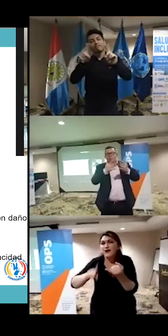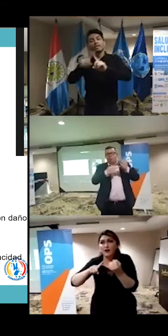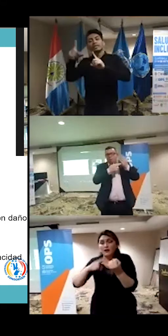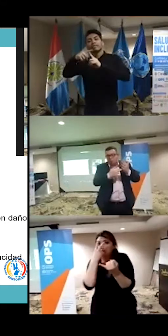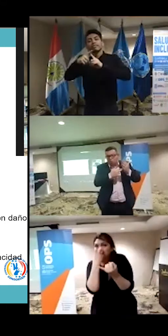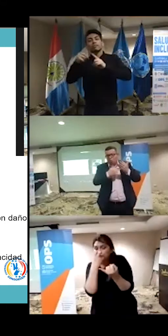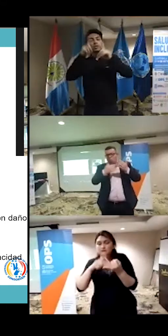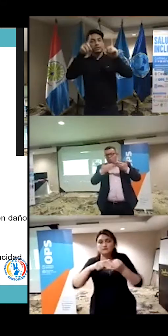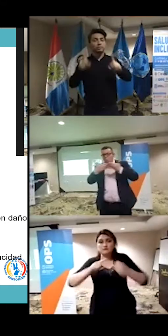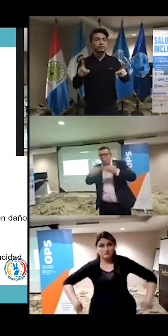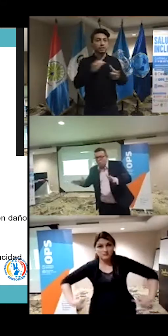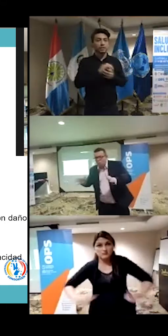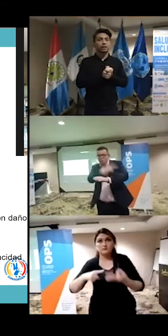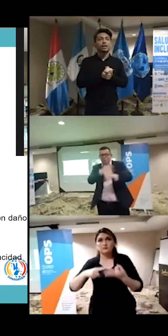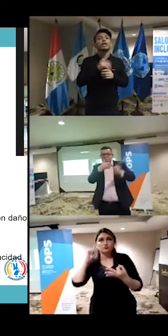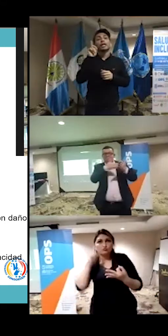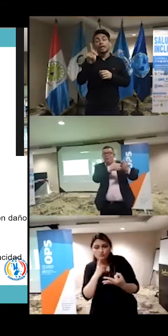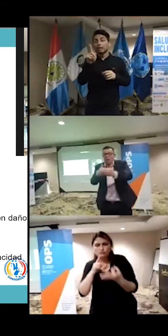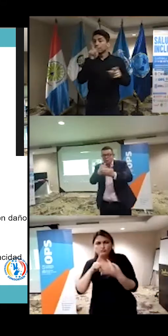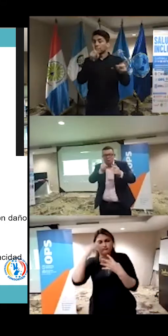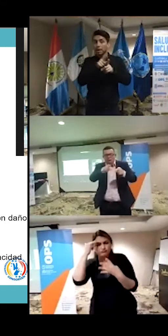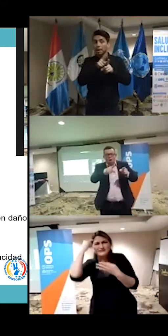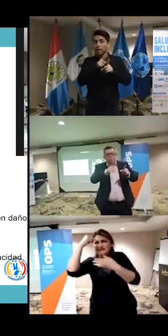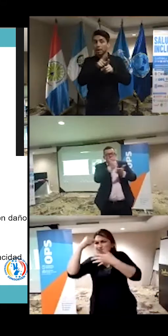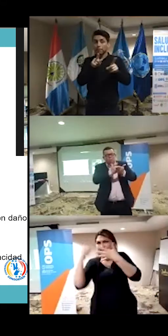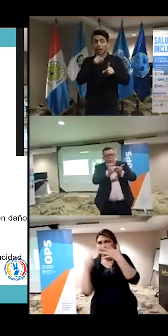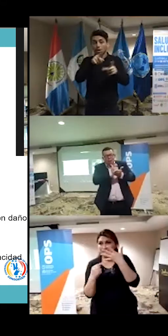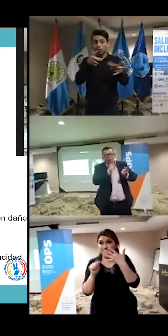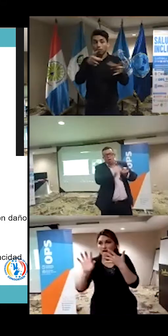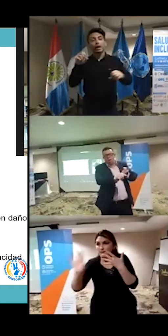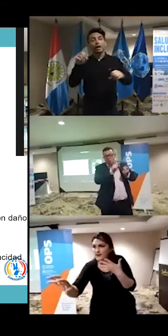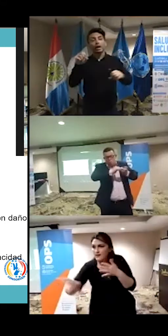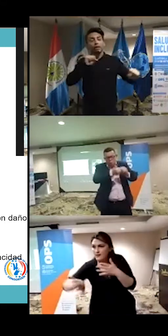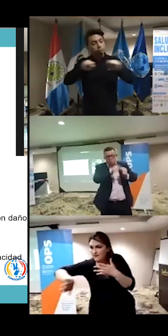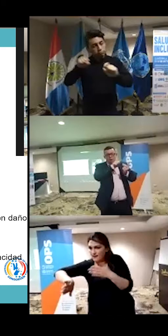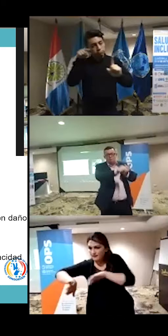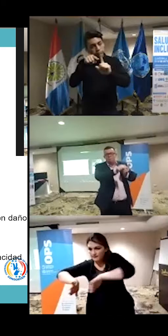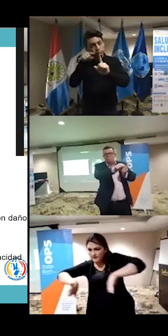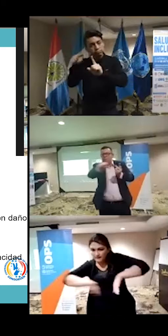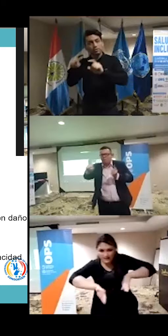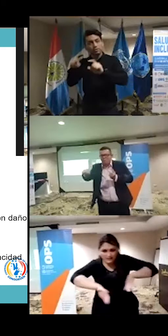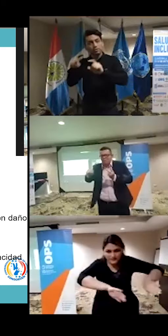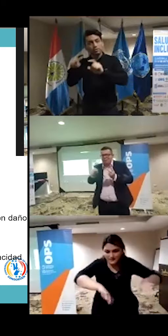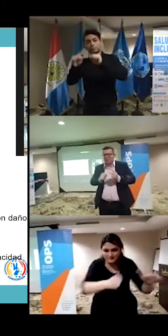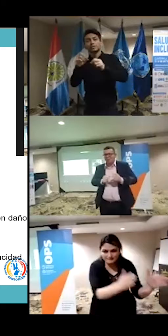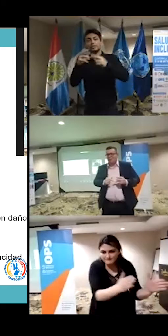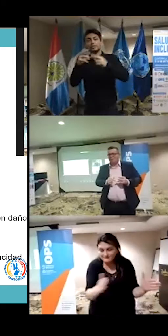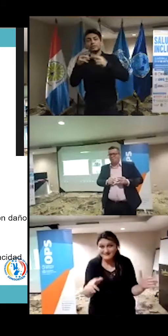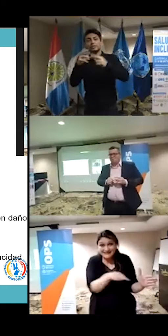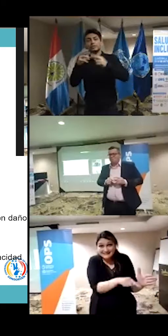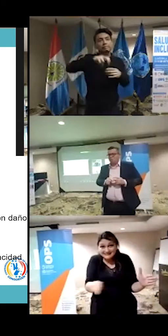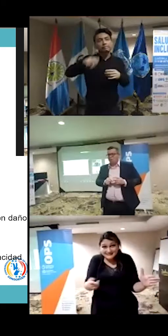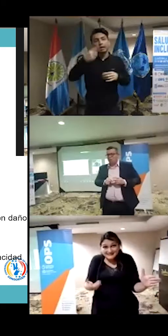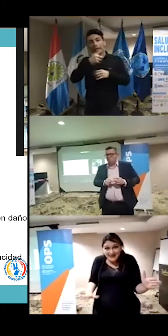podemos encontrar en la población. Y, por supuesto, generar acciones específicas encaminadas a responder a las necesidades de cada uno de los